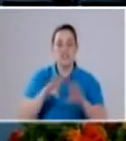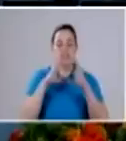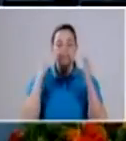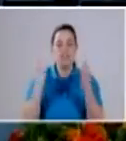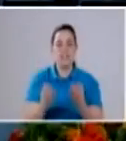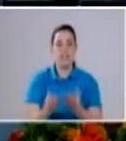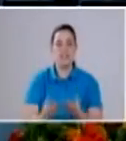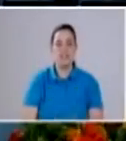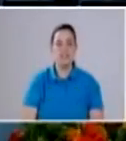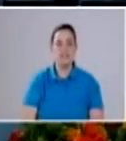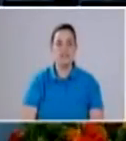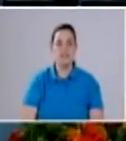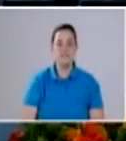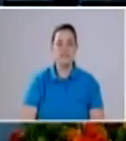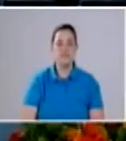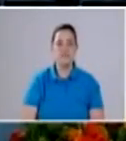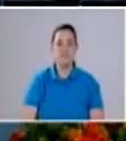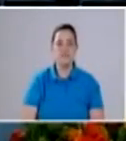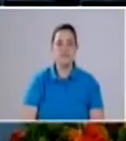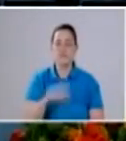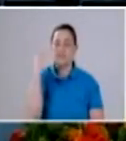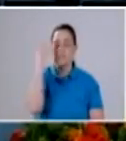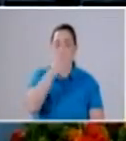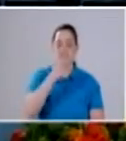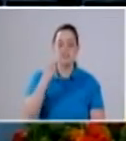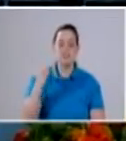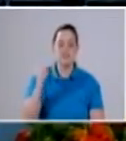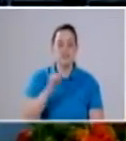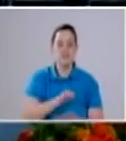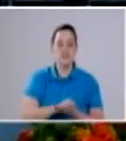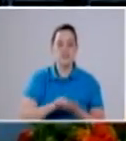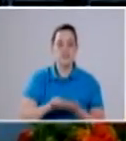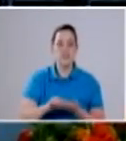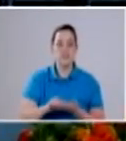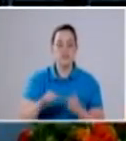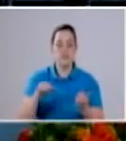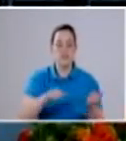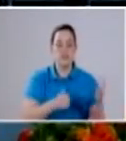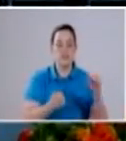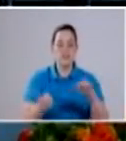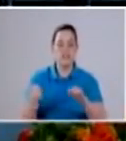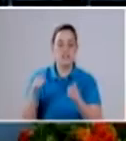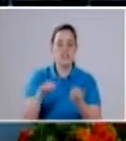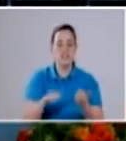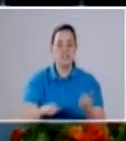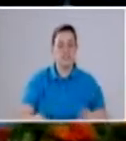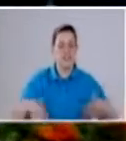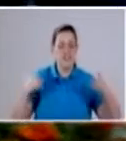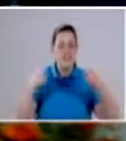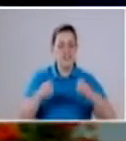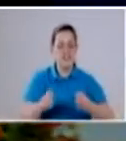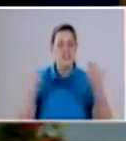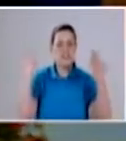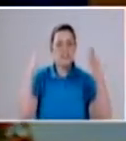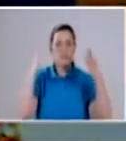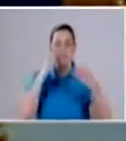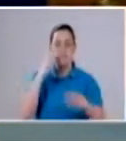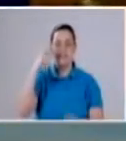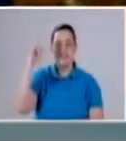de Jesucristo en la tierra, el Espíritu Santo. Aleluya. Fuertes aplausos, Señor.